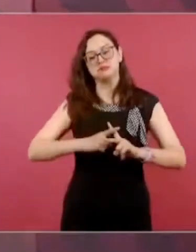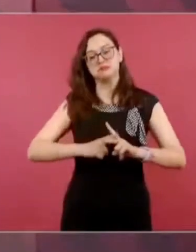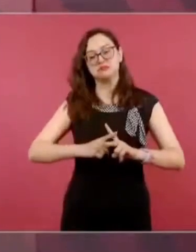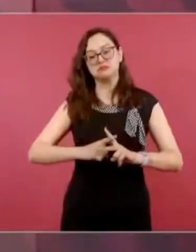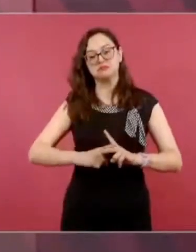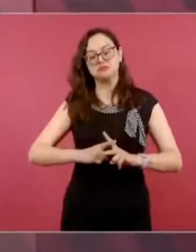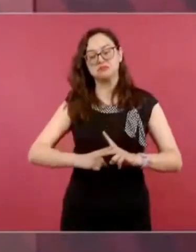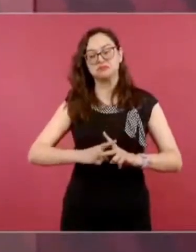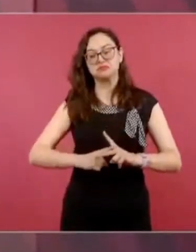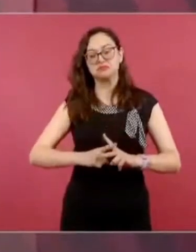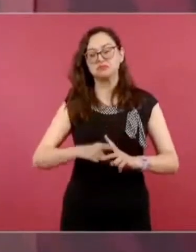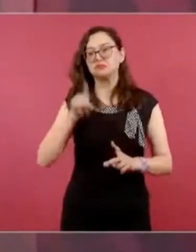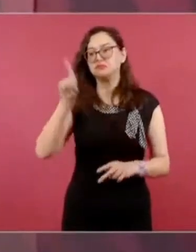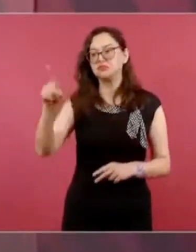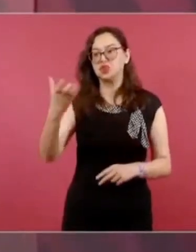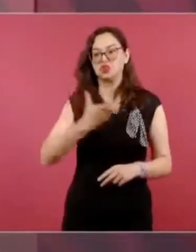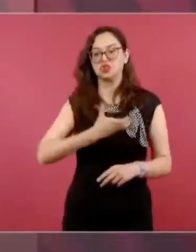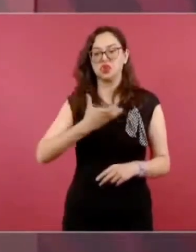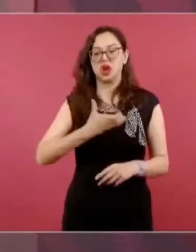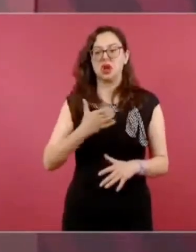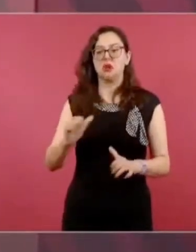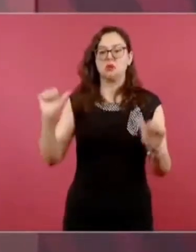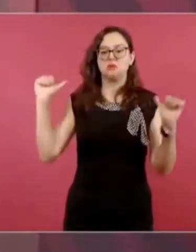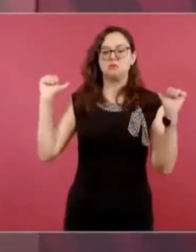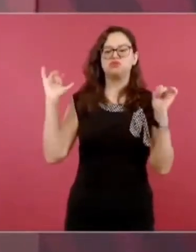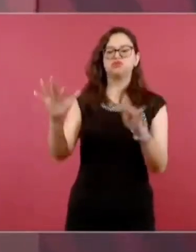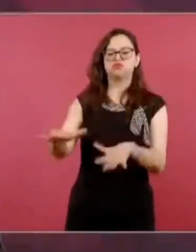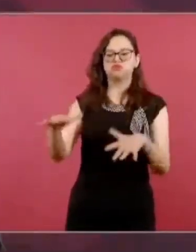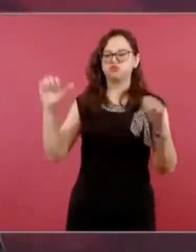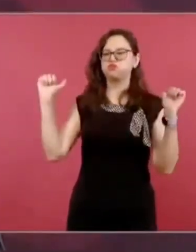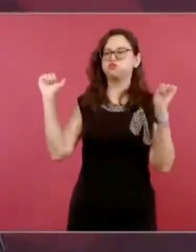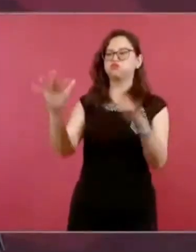se llenó el Zócalo